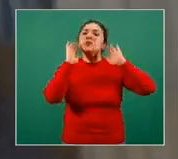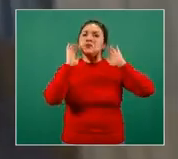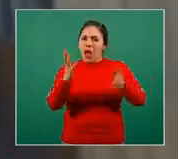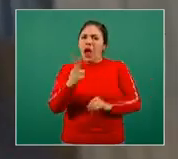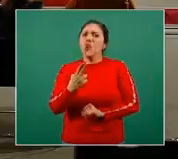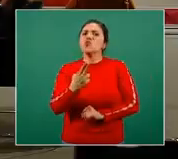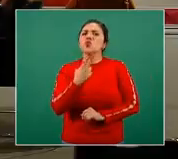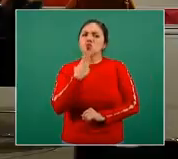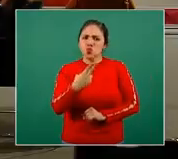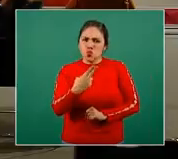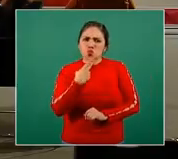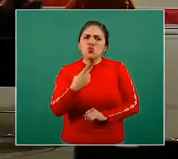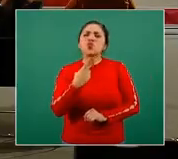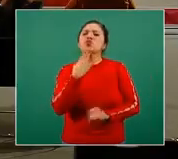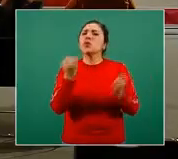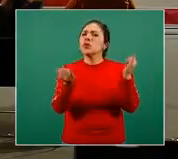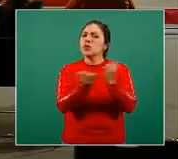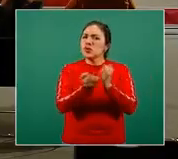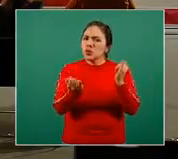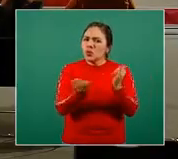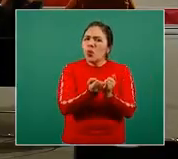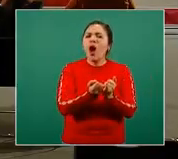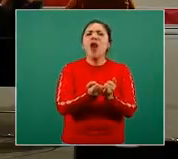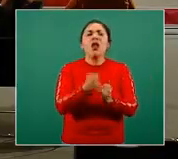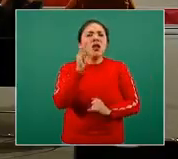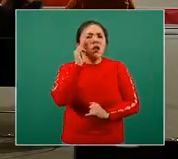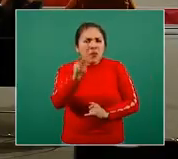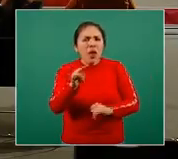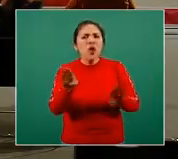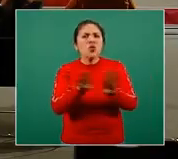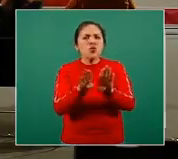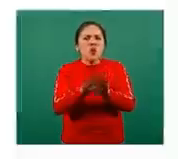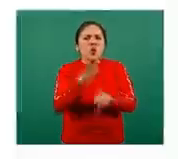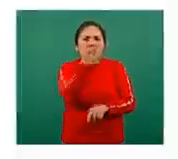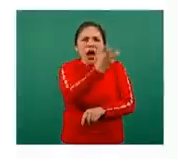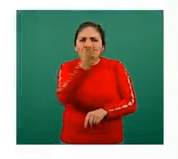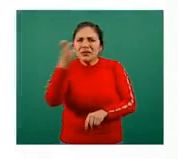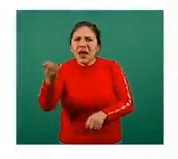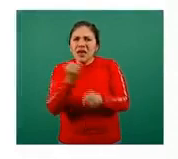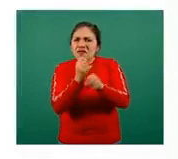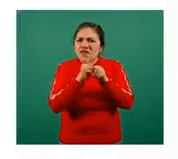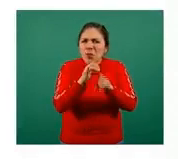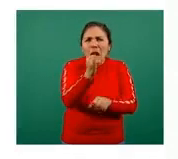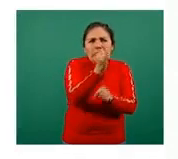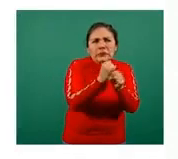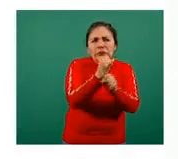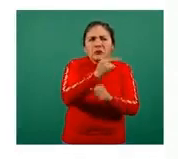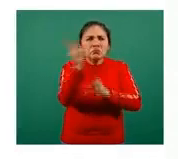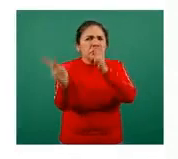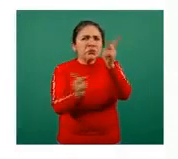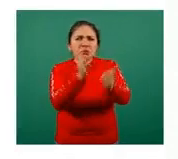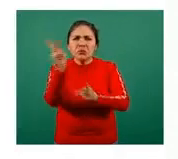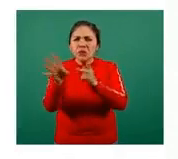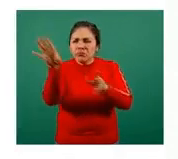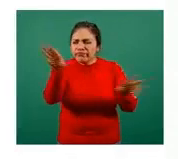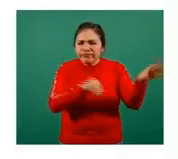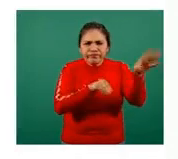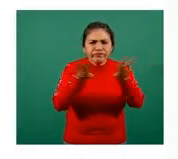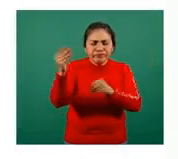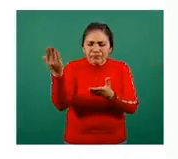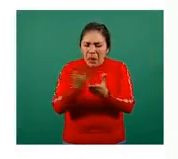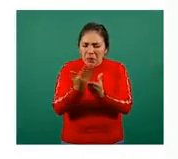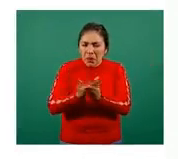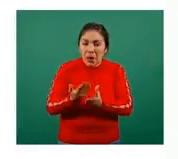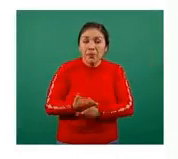utilizando, siguiendo todos estos datos y esta información. Y